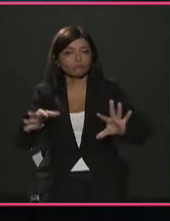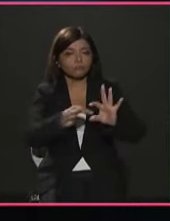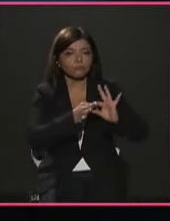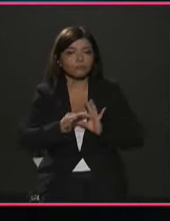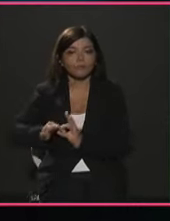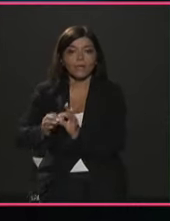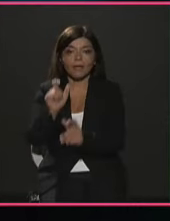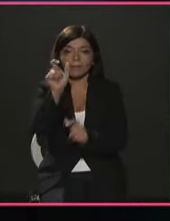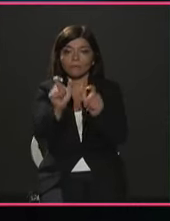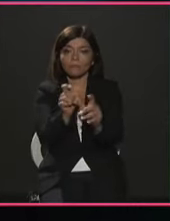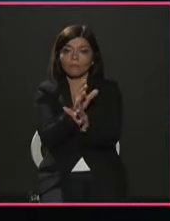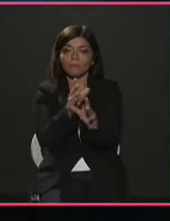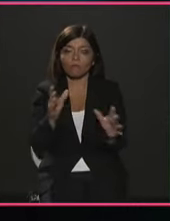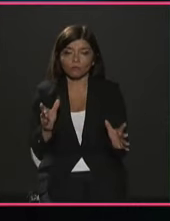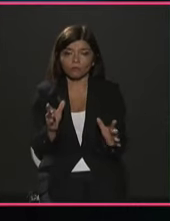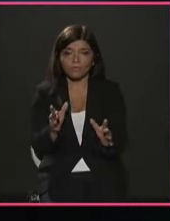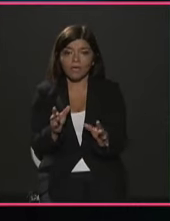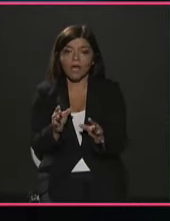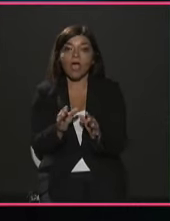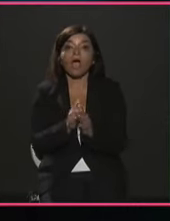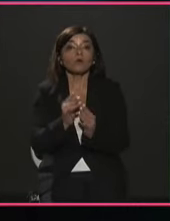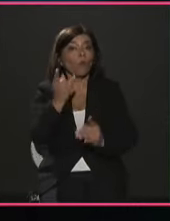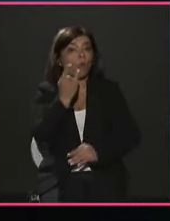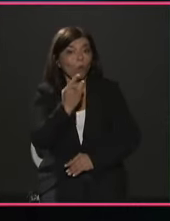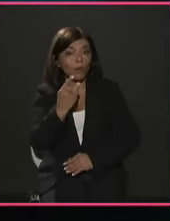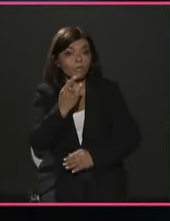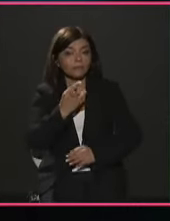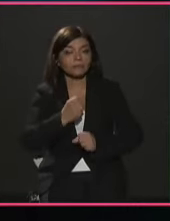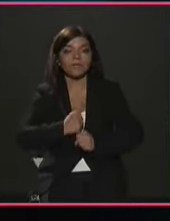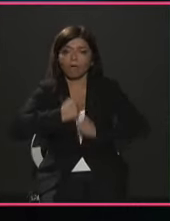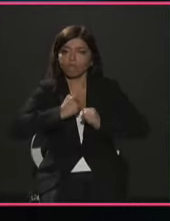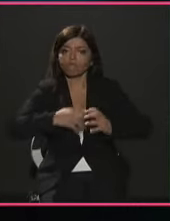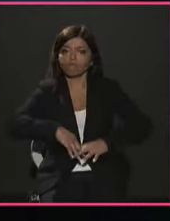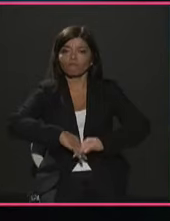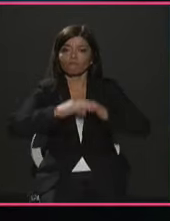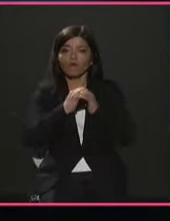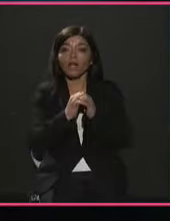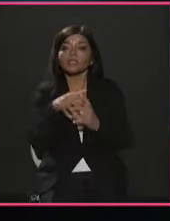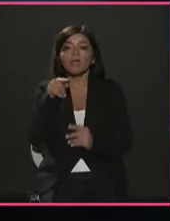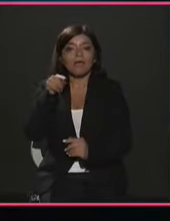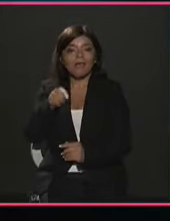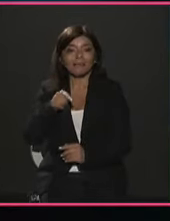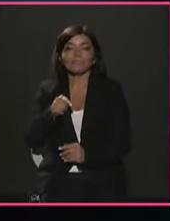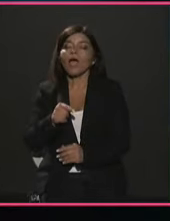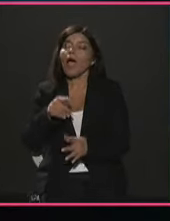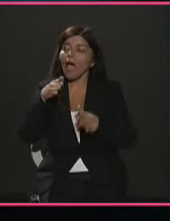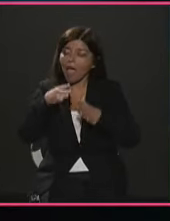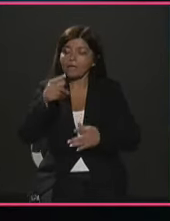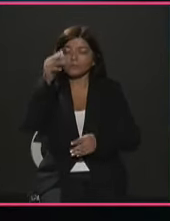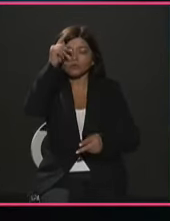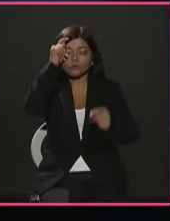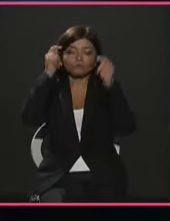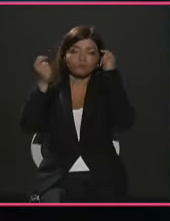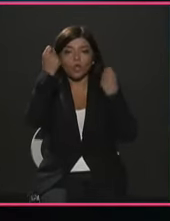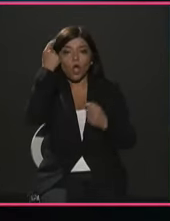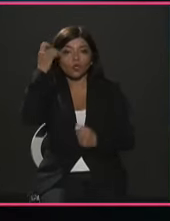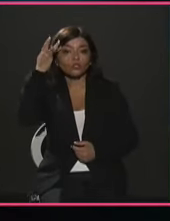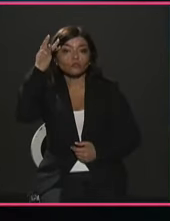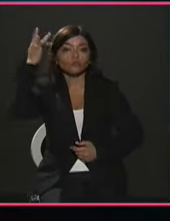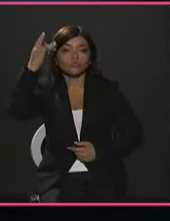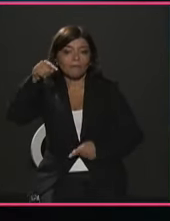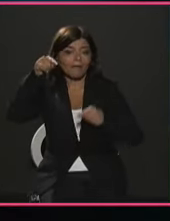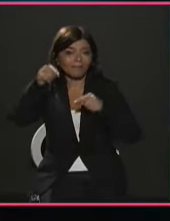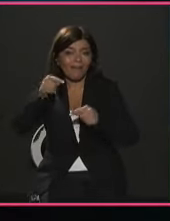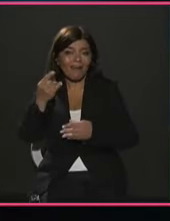muchos actores eh requiere de universidades que sean fortalecidas las universidades son el lugar donde se genera el conocimiento por excelencia